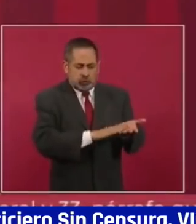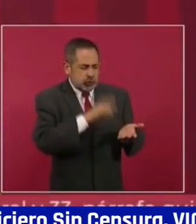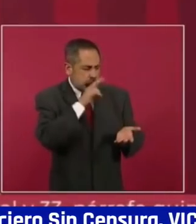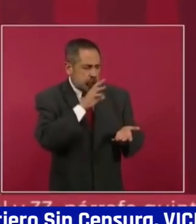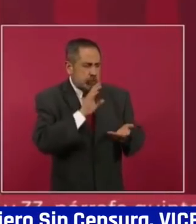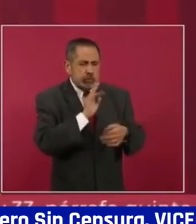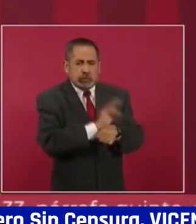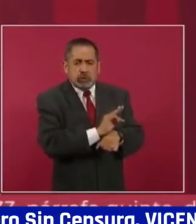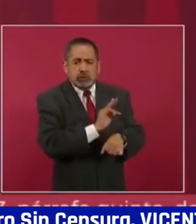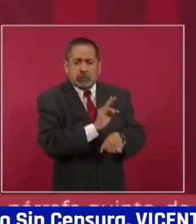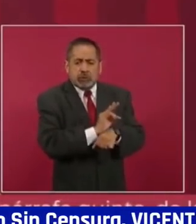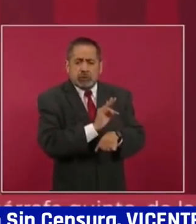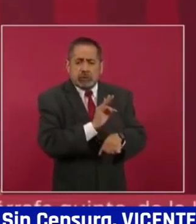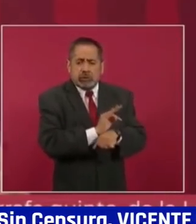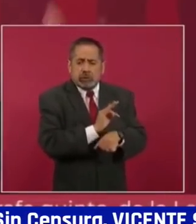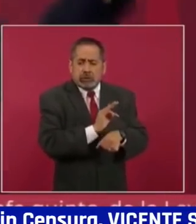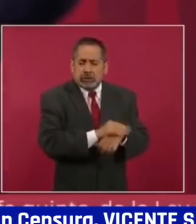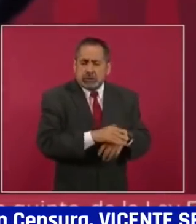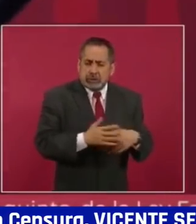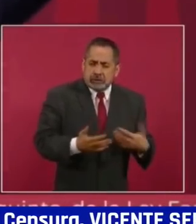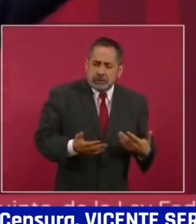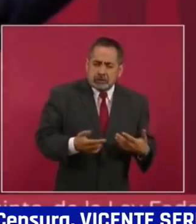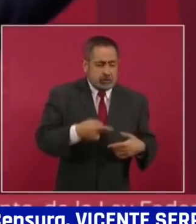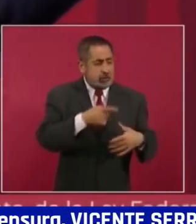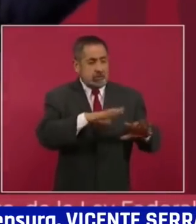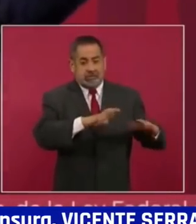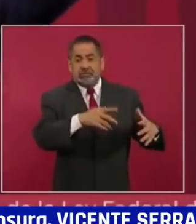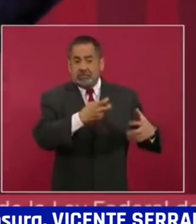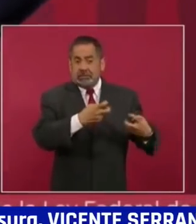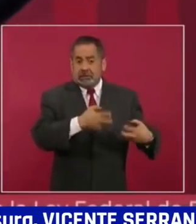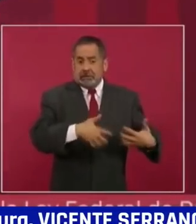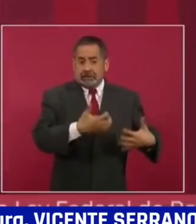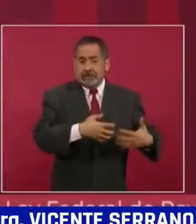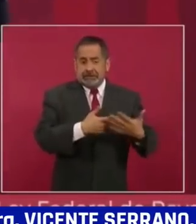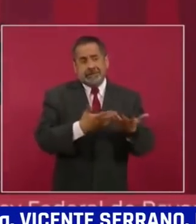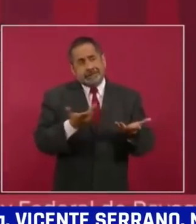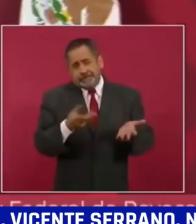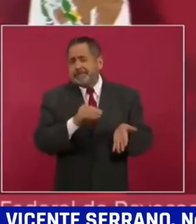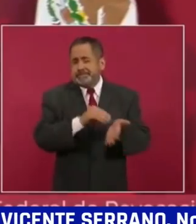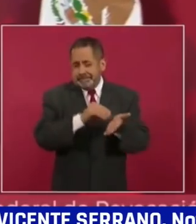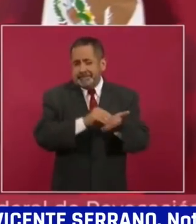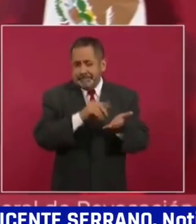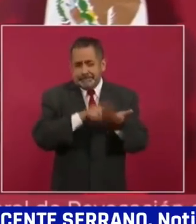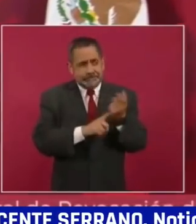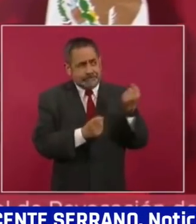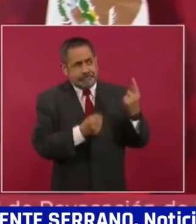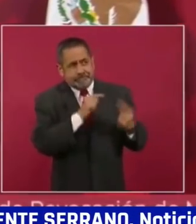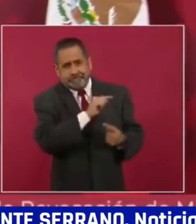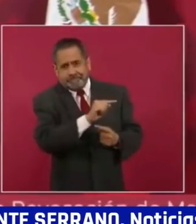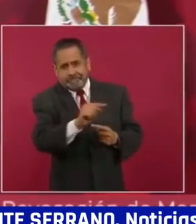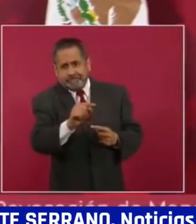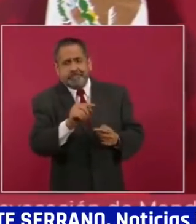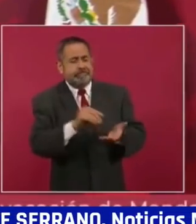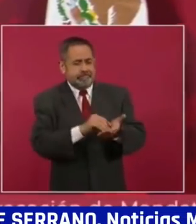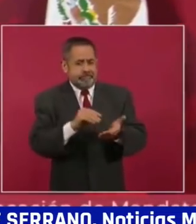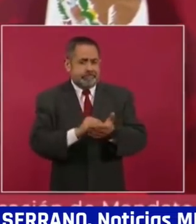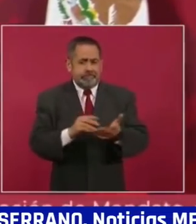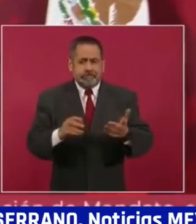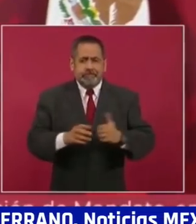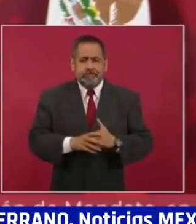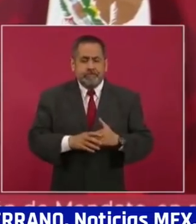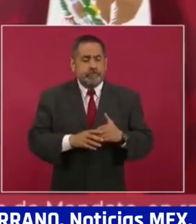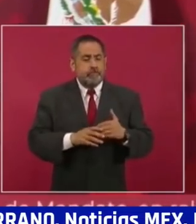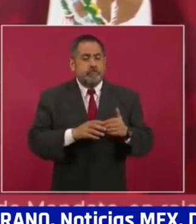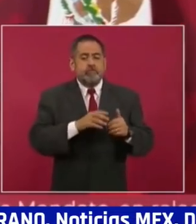destapó que buscará que sea el pueblo el que